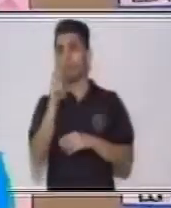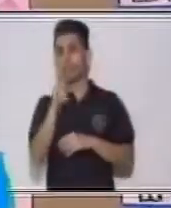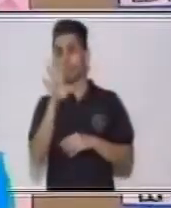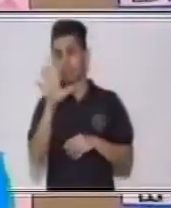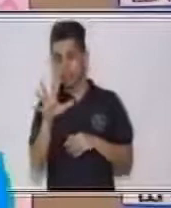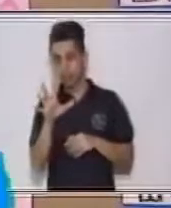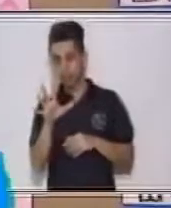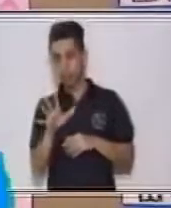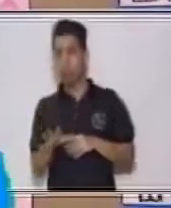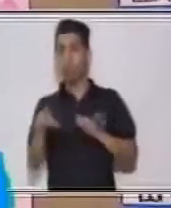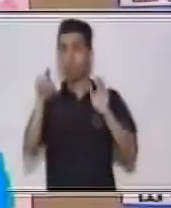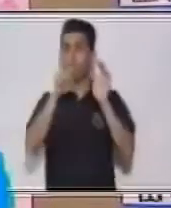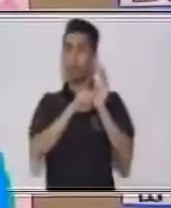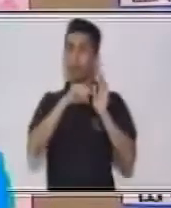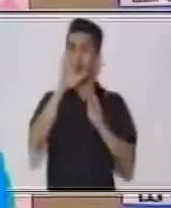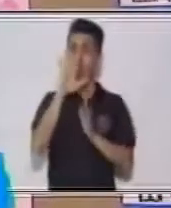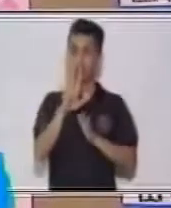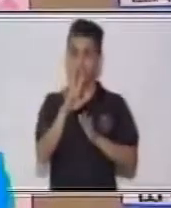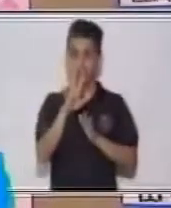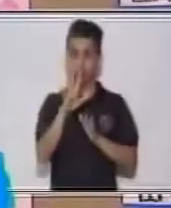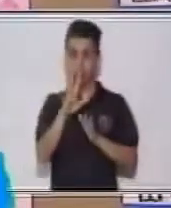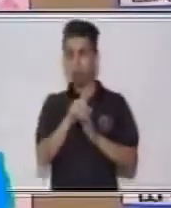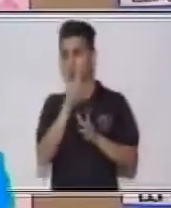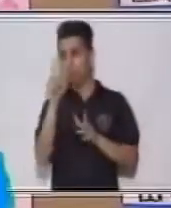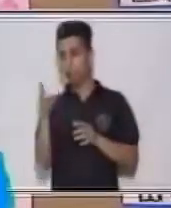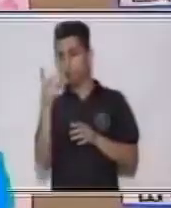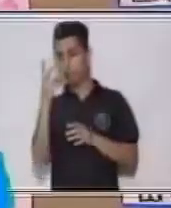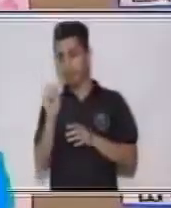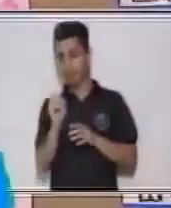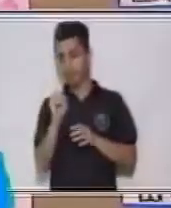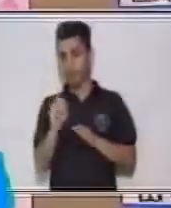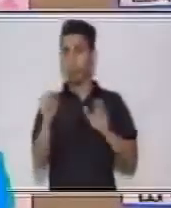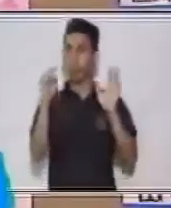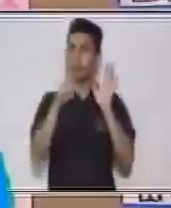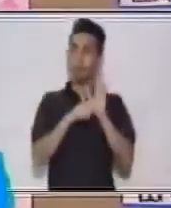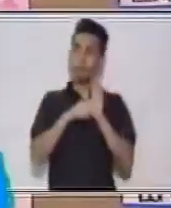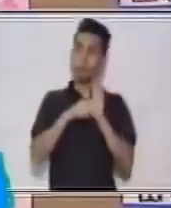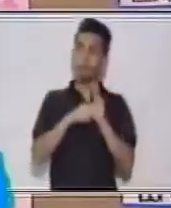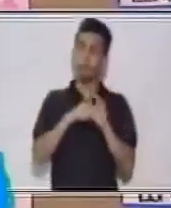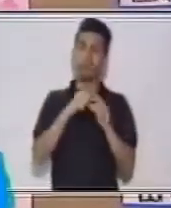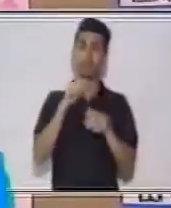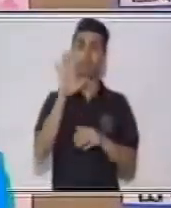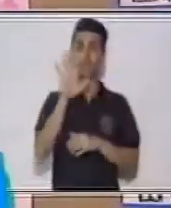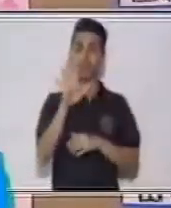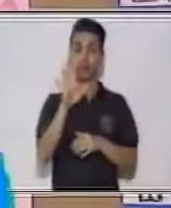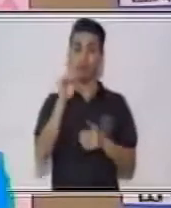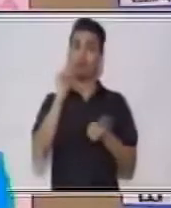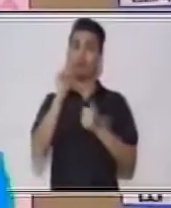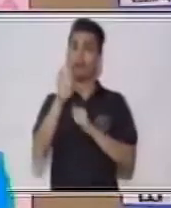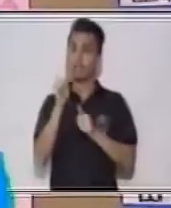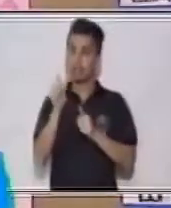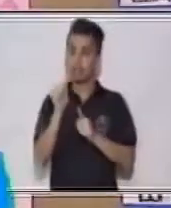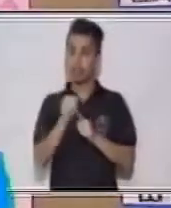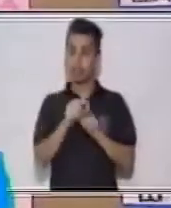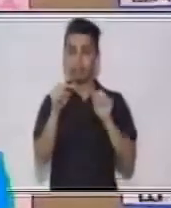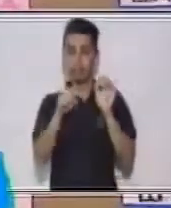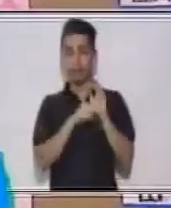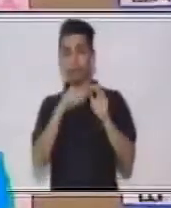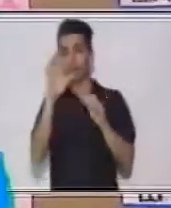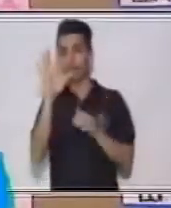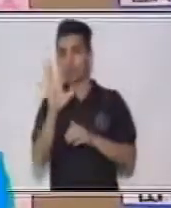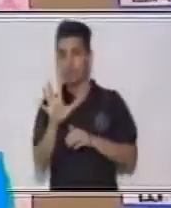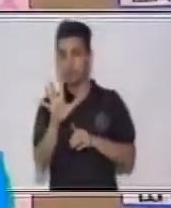25 25 25 20 20 menos 5 15